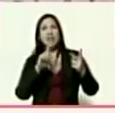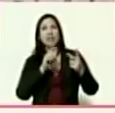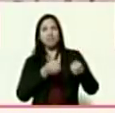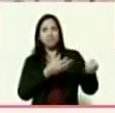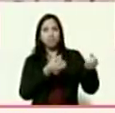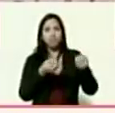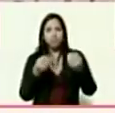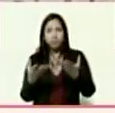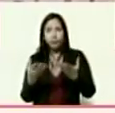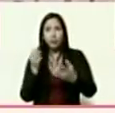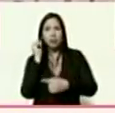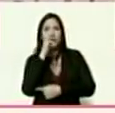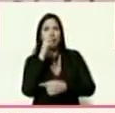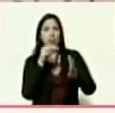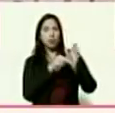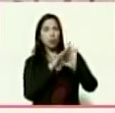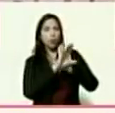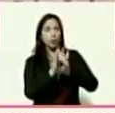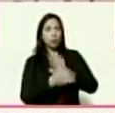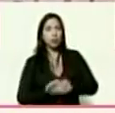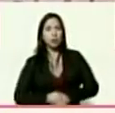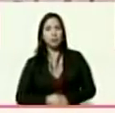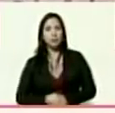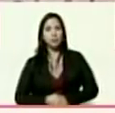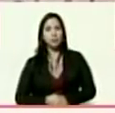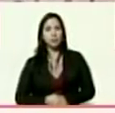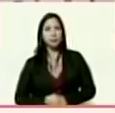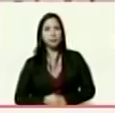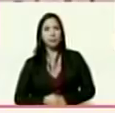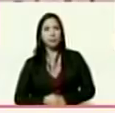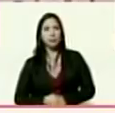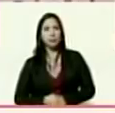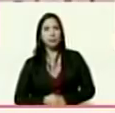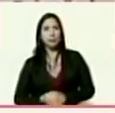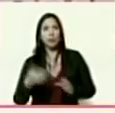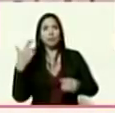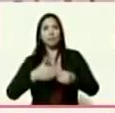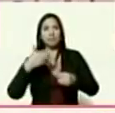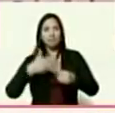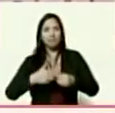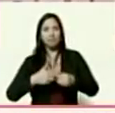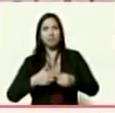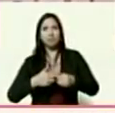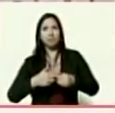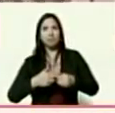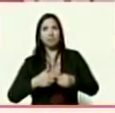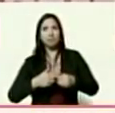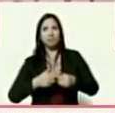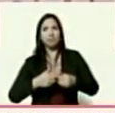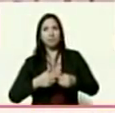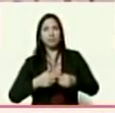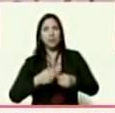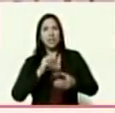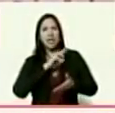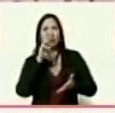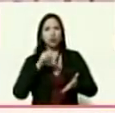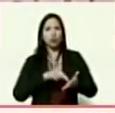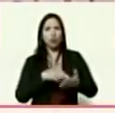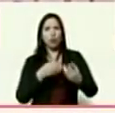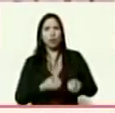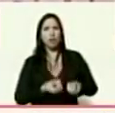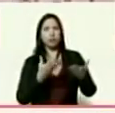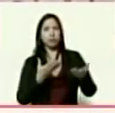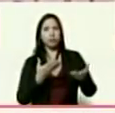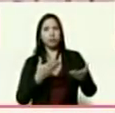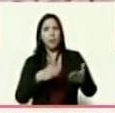Asamblea Nacional Constituyente la PDVSA y todo, que las nacionalizaciones volverían